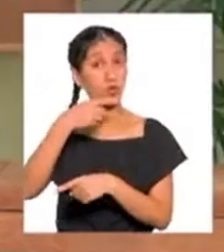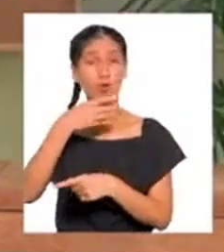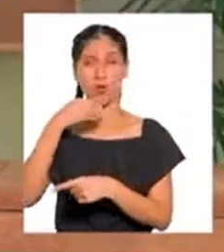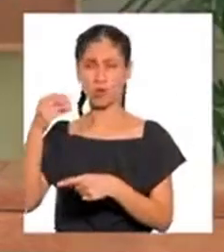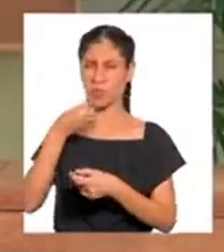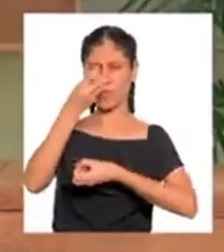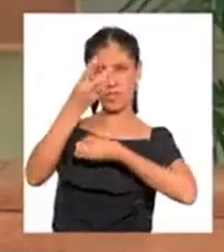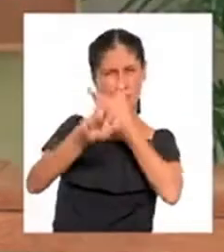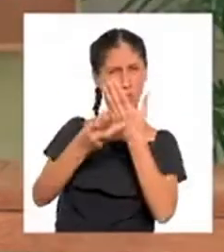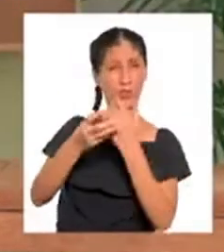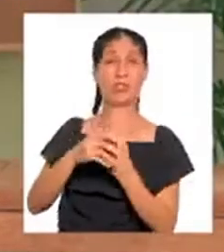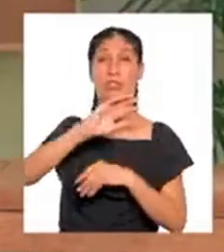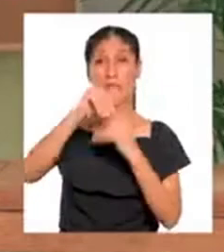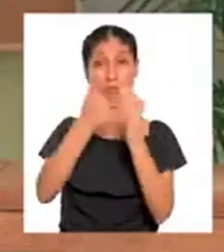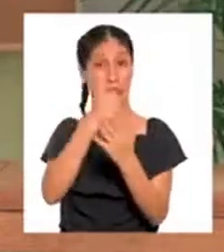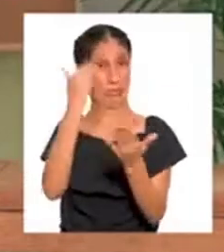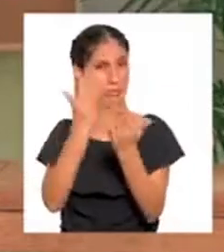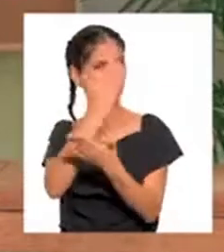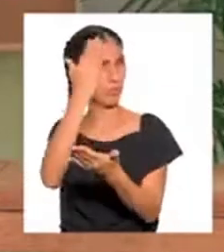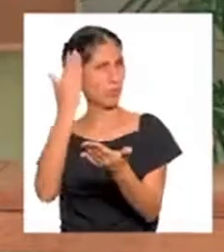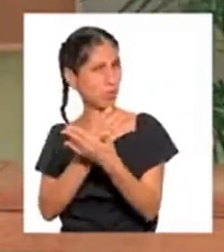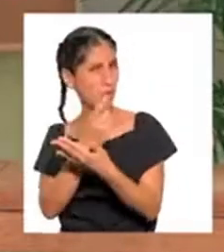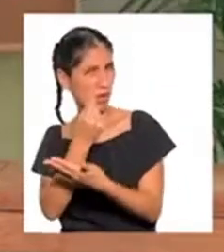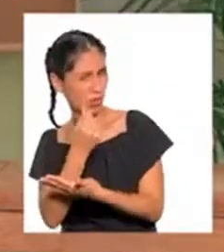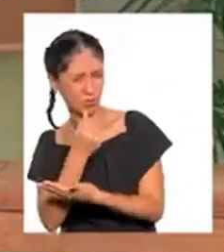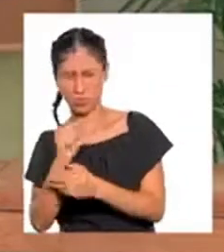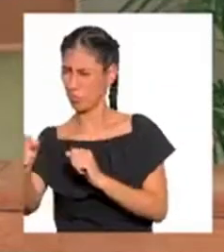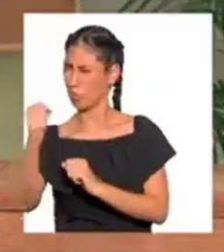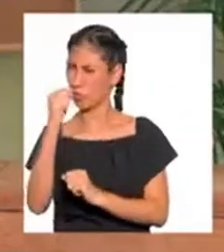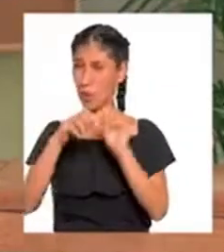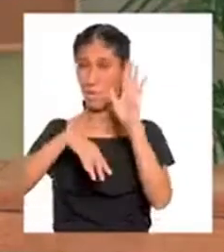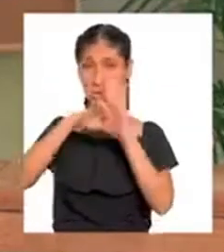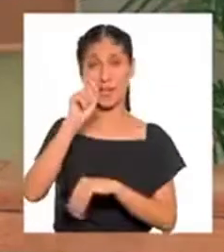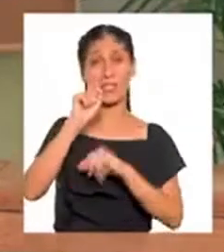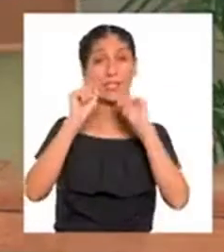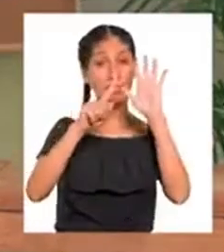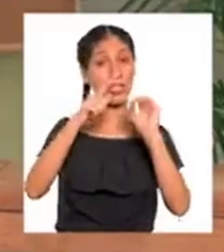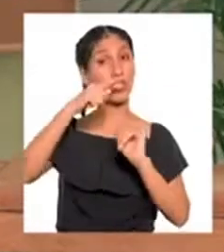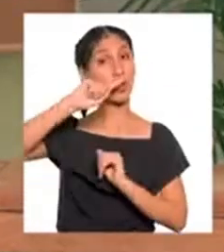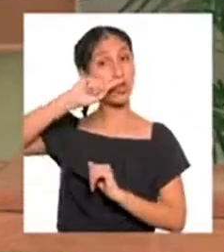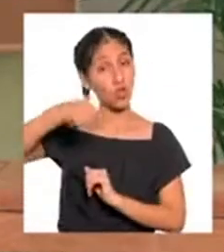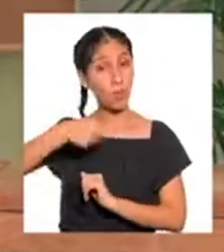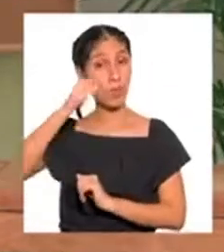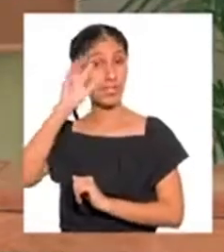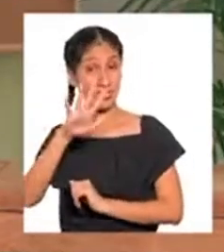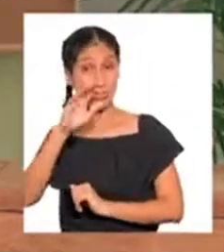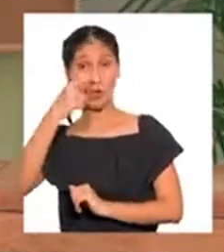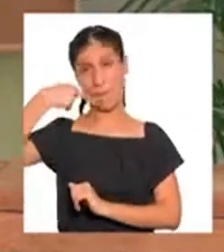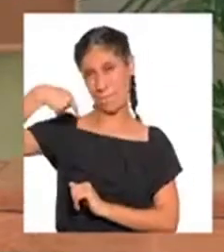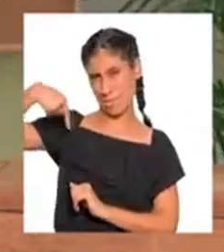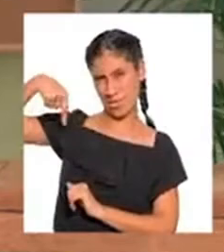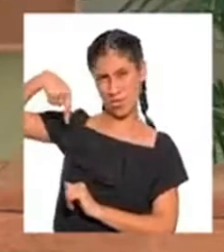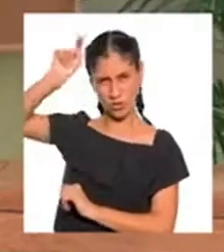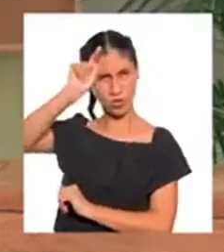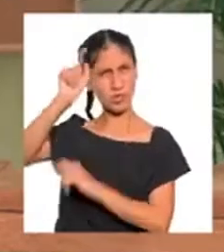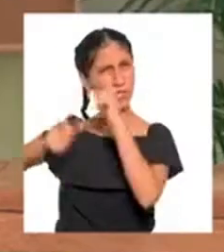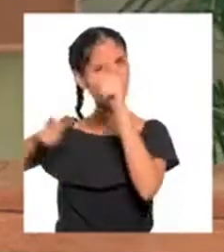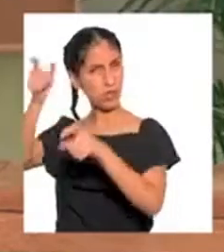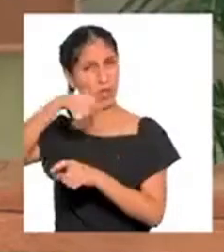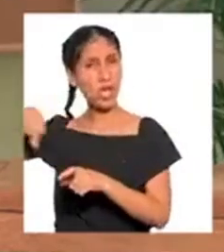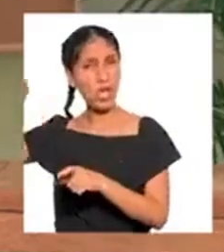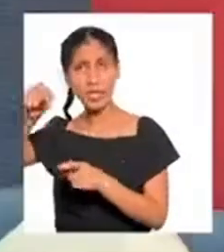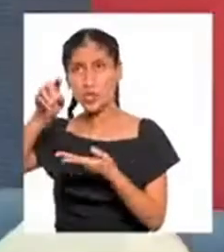crisis económica fue tan fuerte que más de 6,5 millones de personas no tenían los medios para consumir el nivel